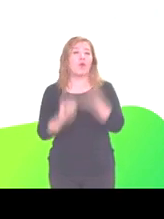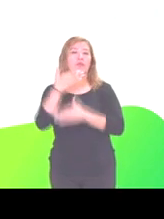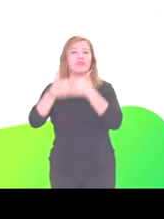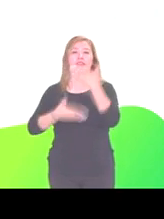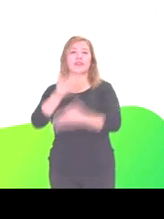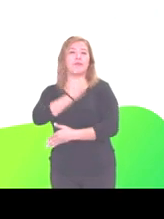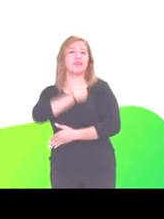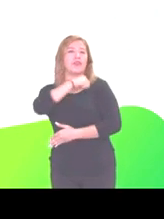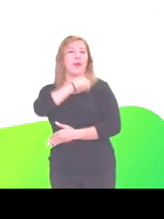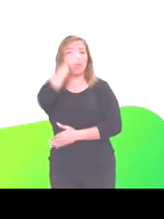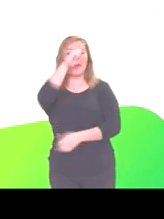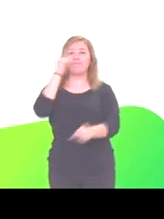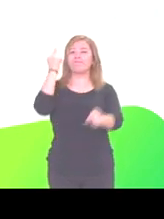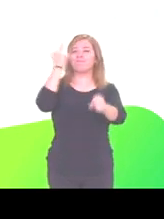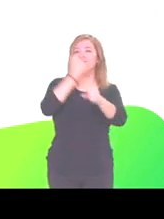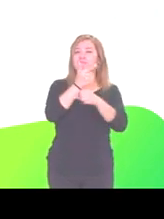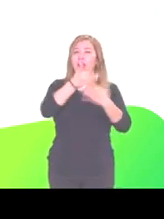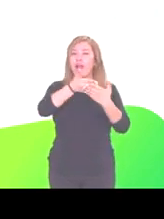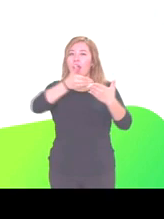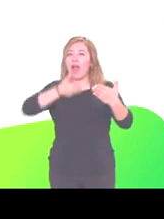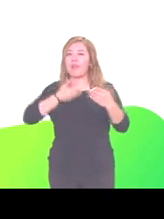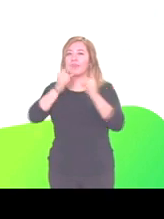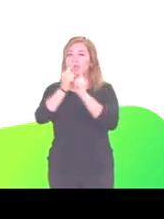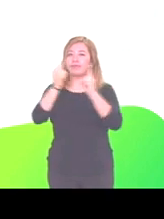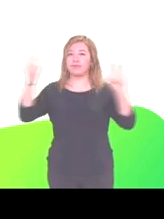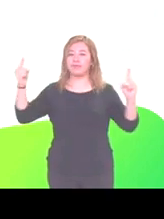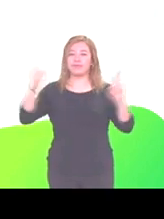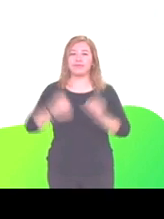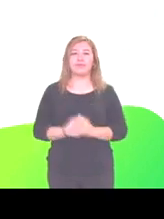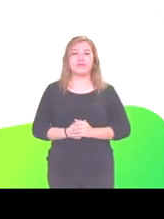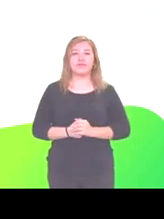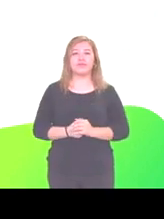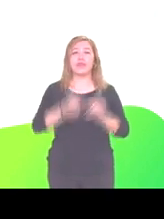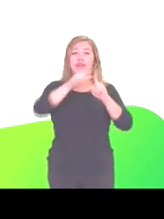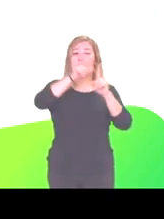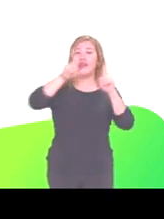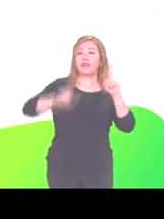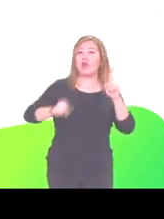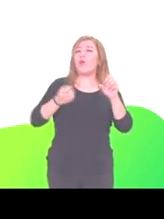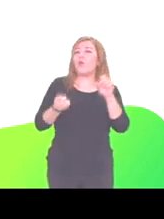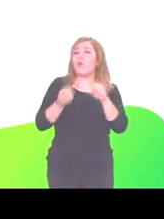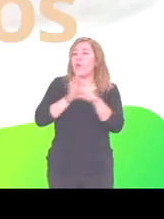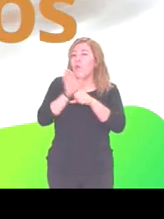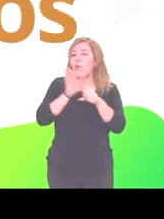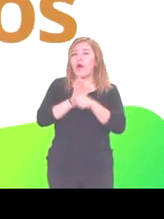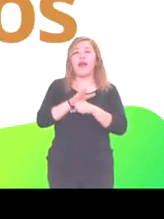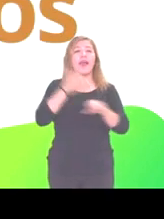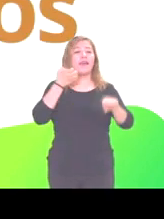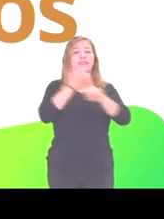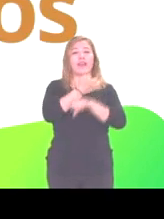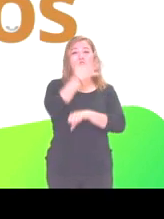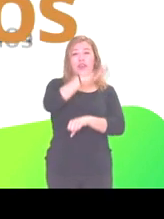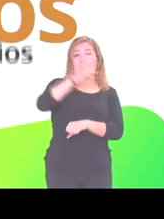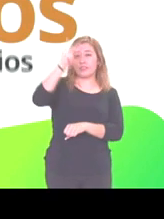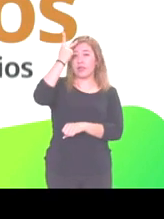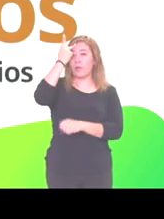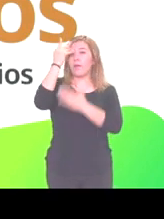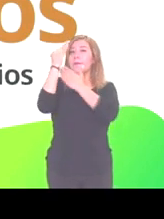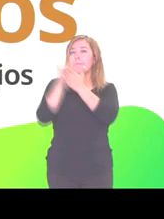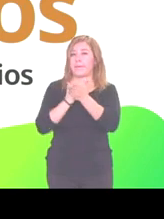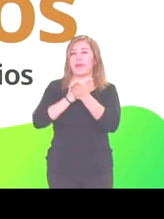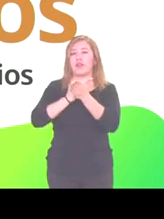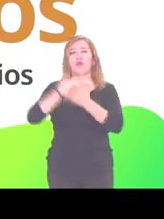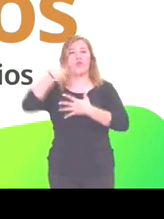de salud para la identificación temprana y aislamiento. A nivel nacional, somos uno de los 10 estados con